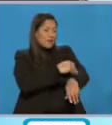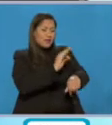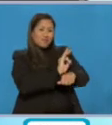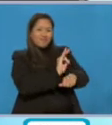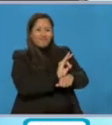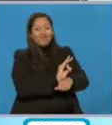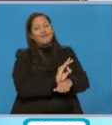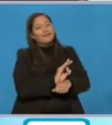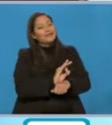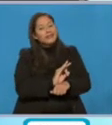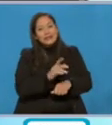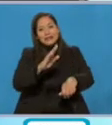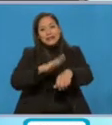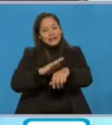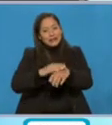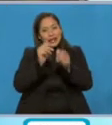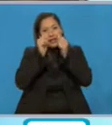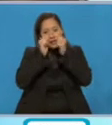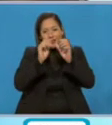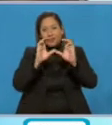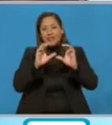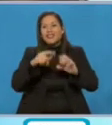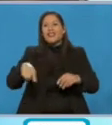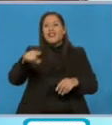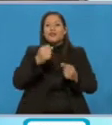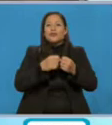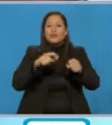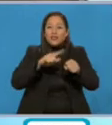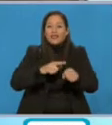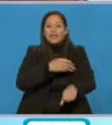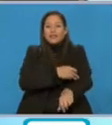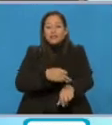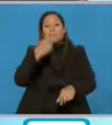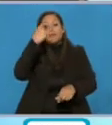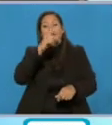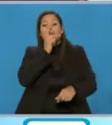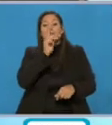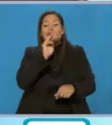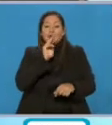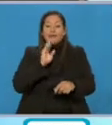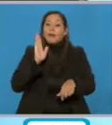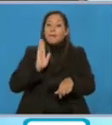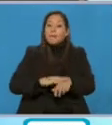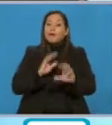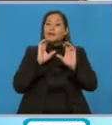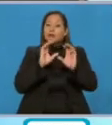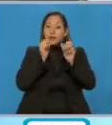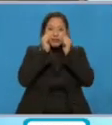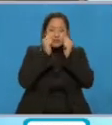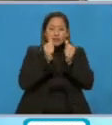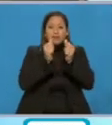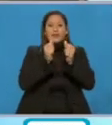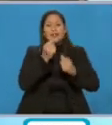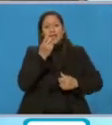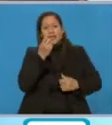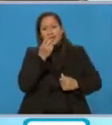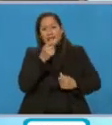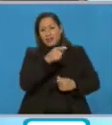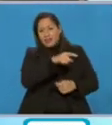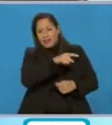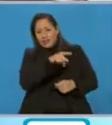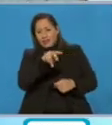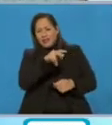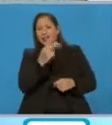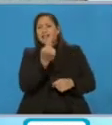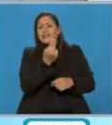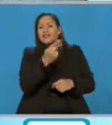es un llamado de atención también a nivel social, familiar, para que los padres estén un poco más pendientes de estas necesidades que